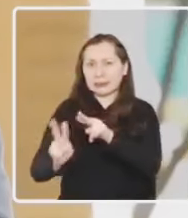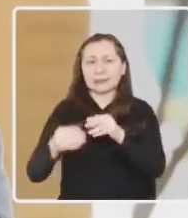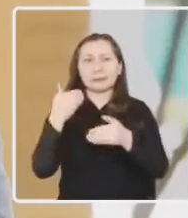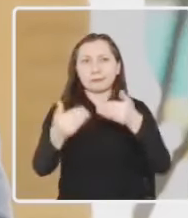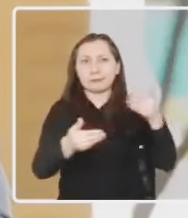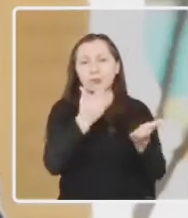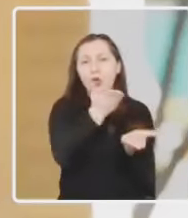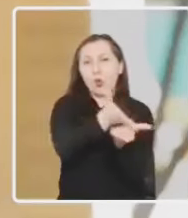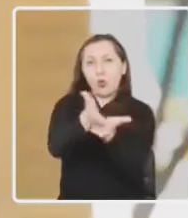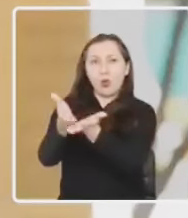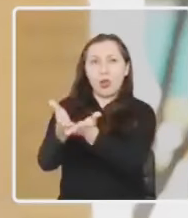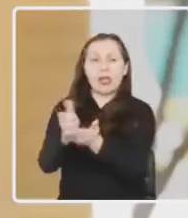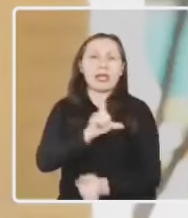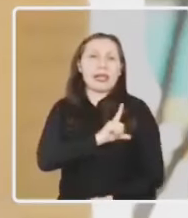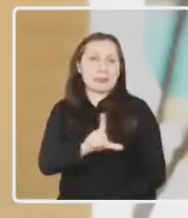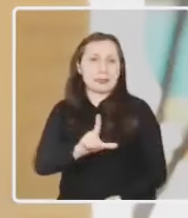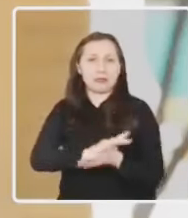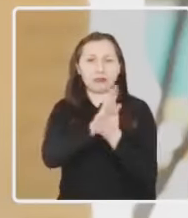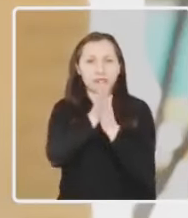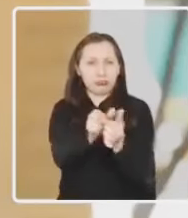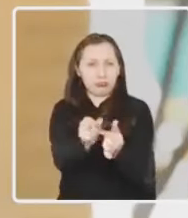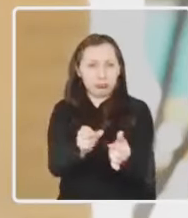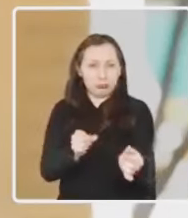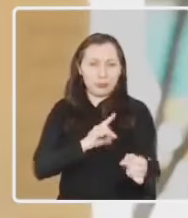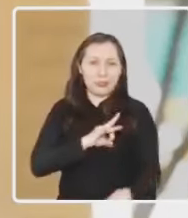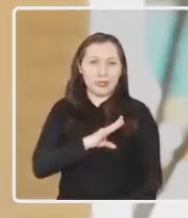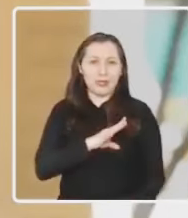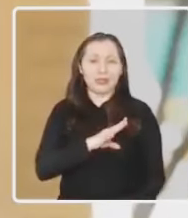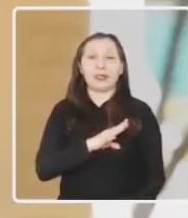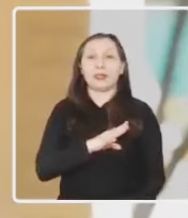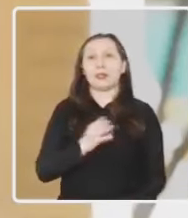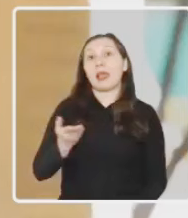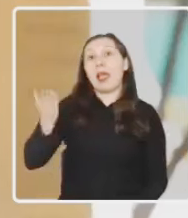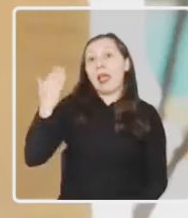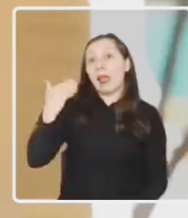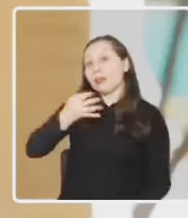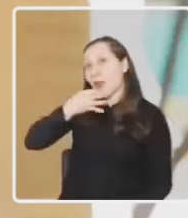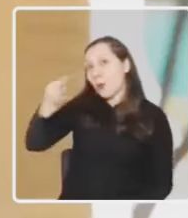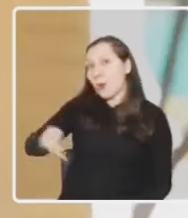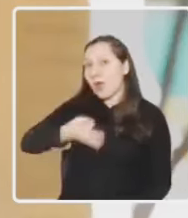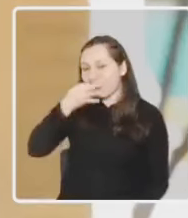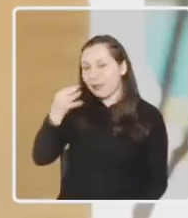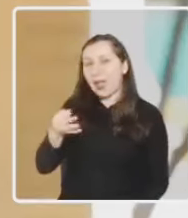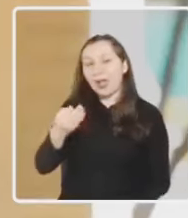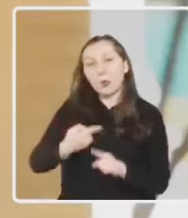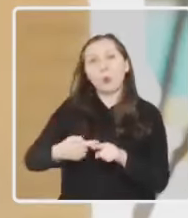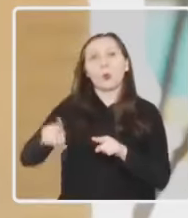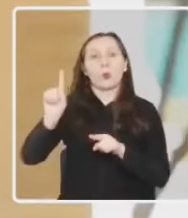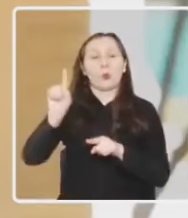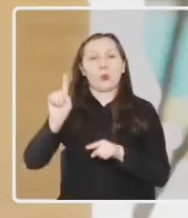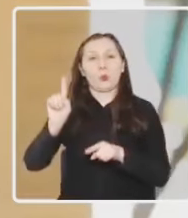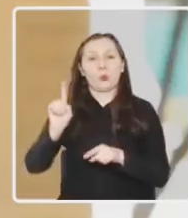en escuelas y liceos de todo Chile. Les contaba en